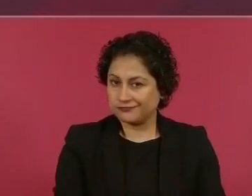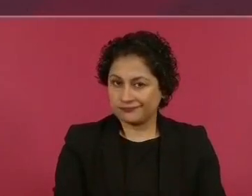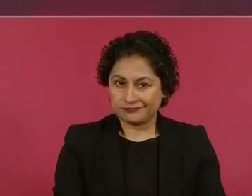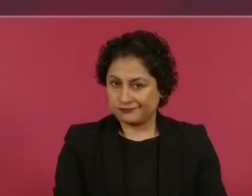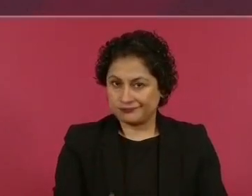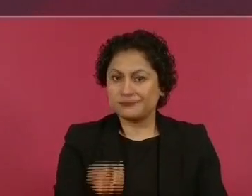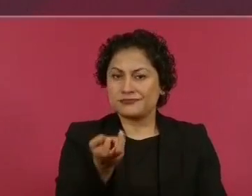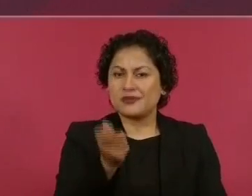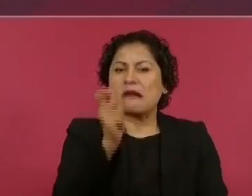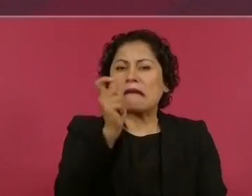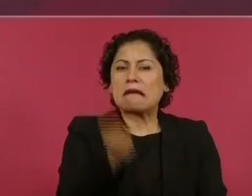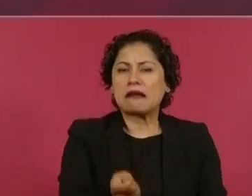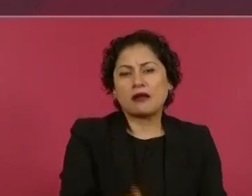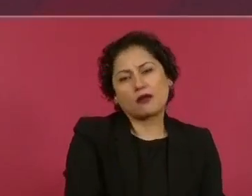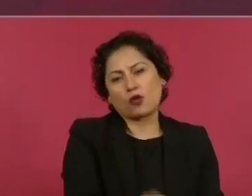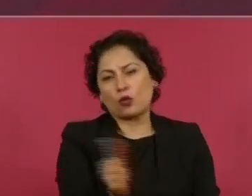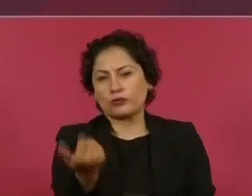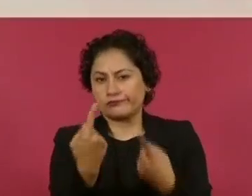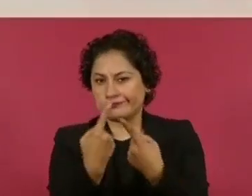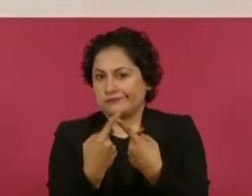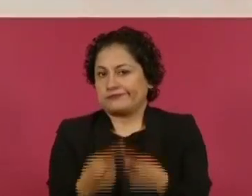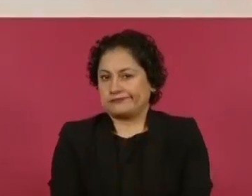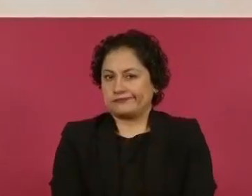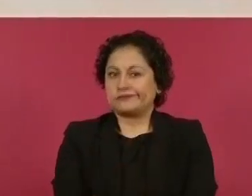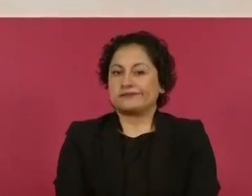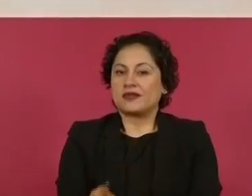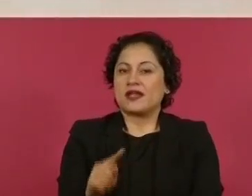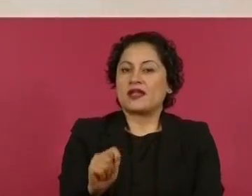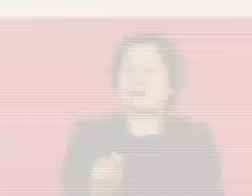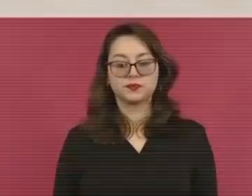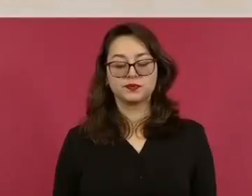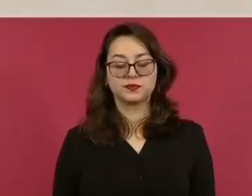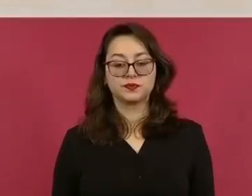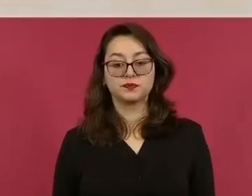resultados conllevan una mayor responsabilidad y trabajo por el país.